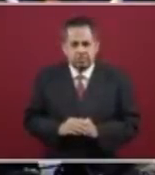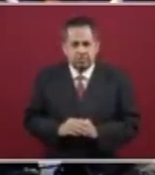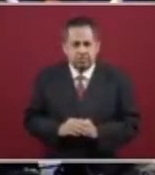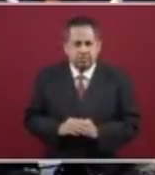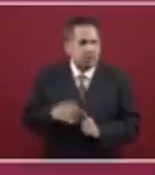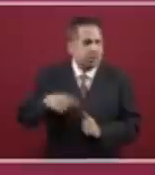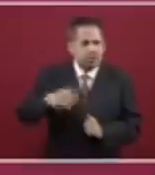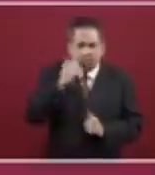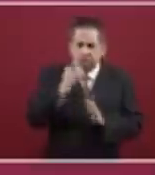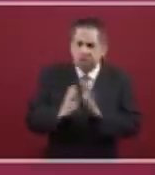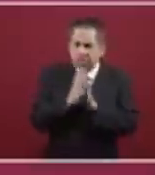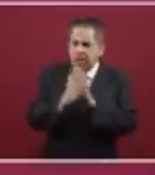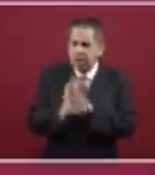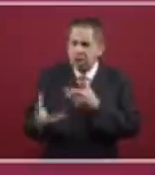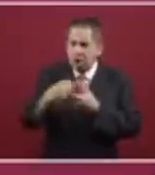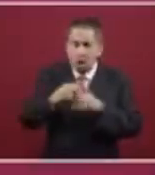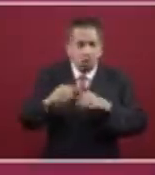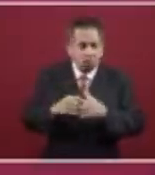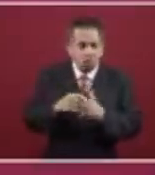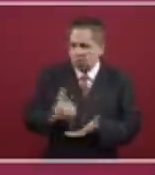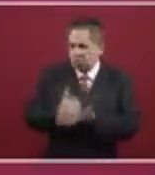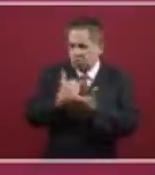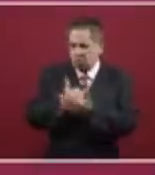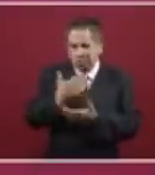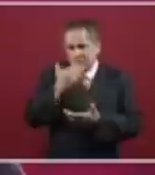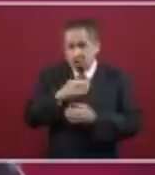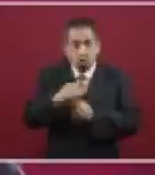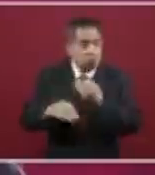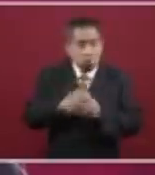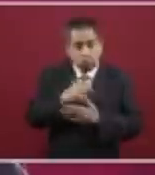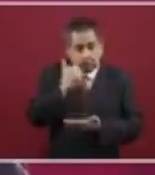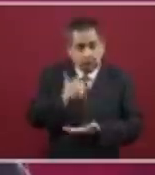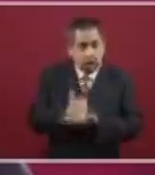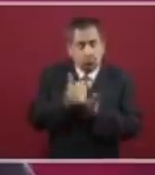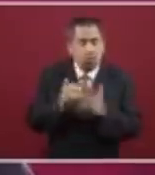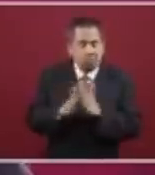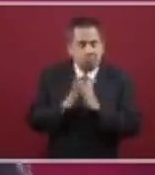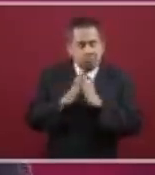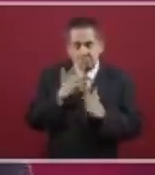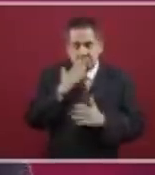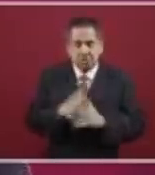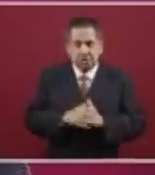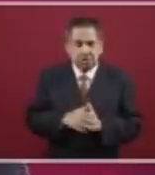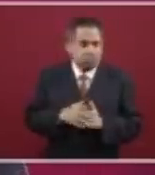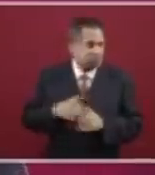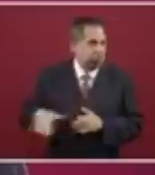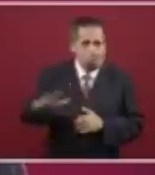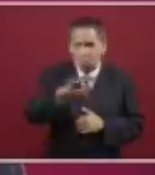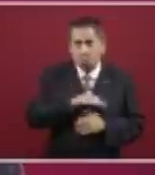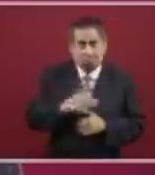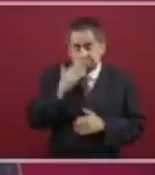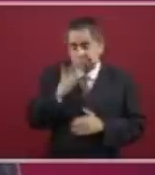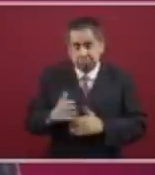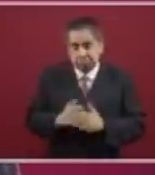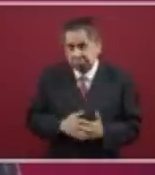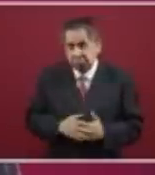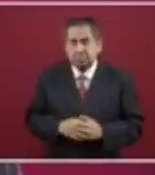quieren participar los ciudadanos, ayudarnos, todos quieren ayudar en general,